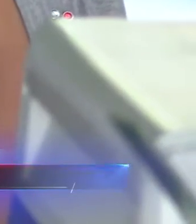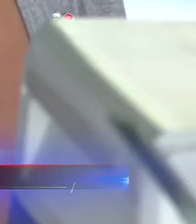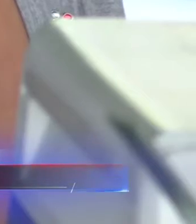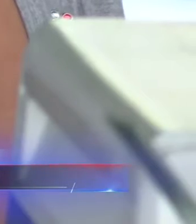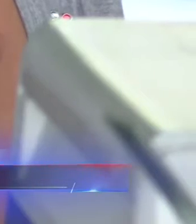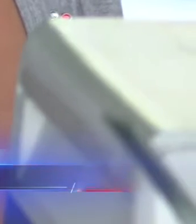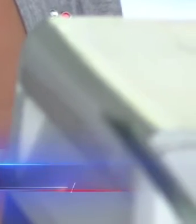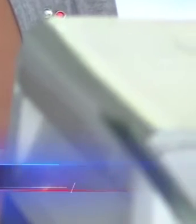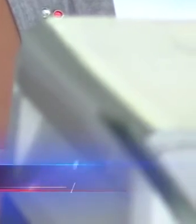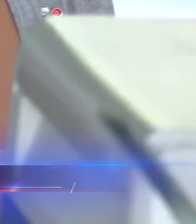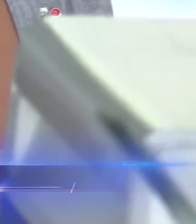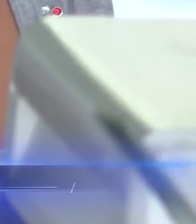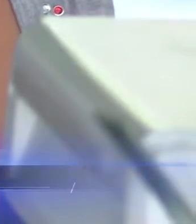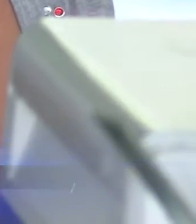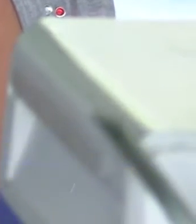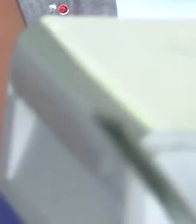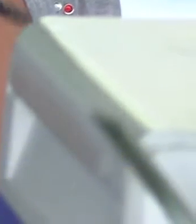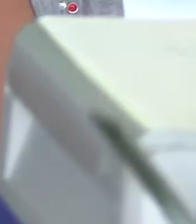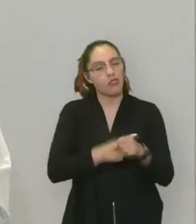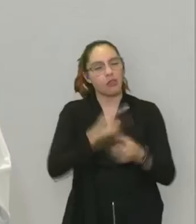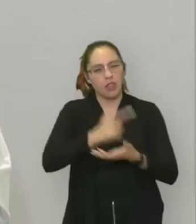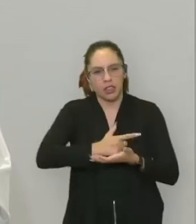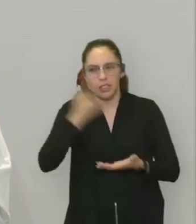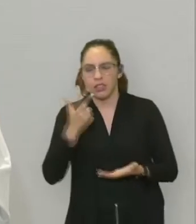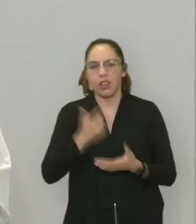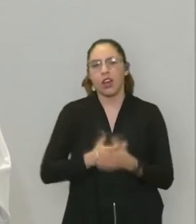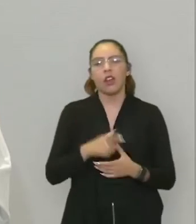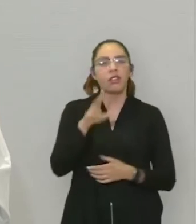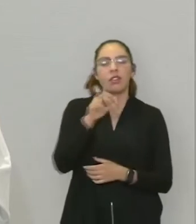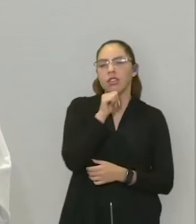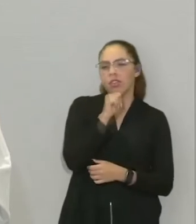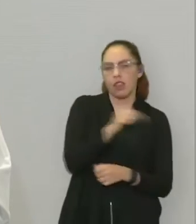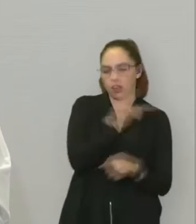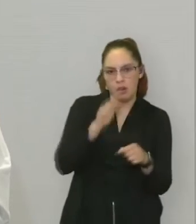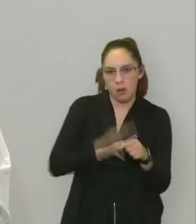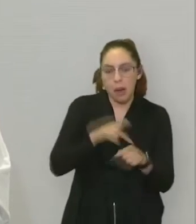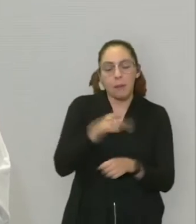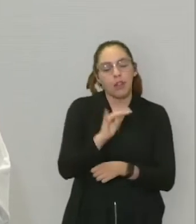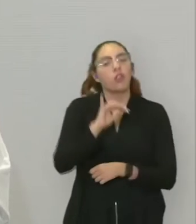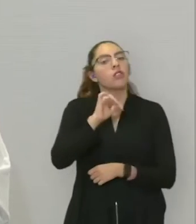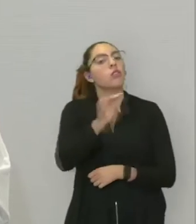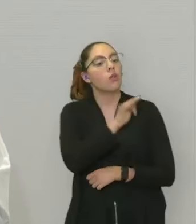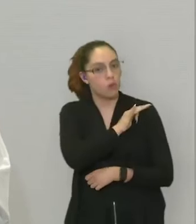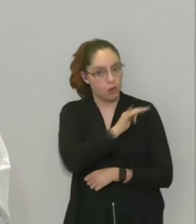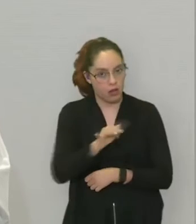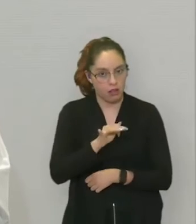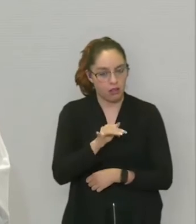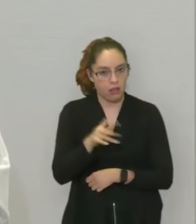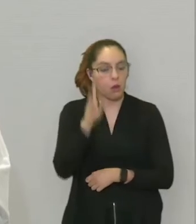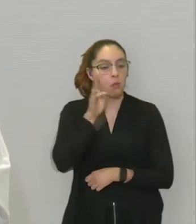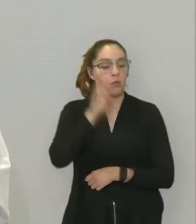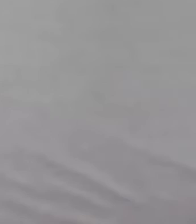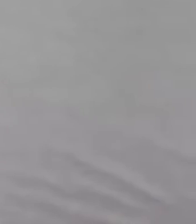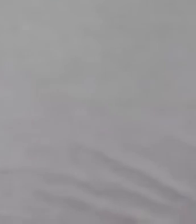visto que también pueden presentar cuadros graves no es lo habitual no es lo más común desde luego pero si también ya se ha visto que personas